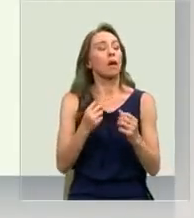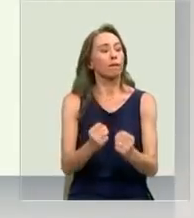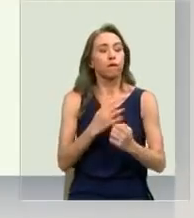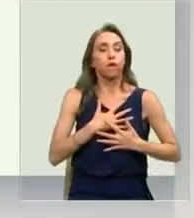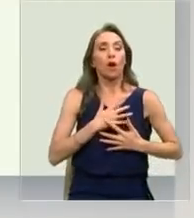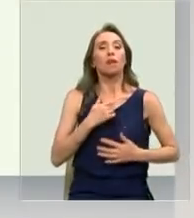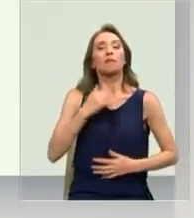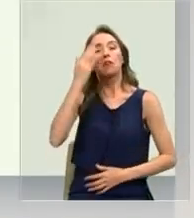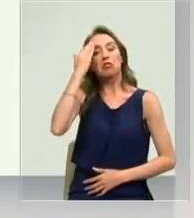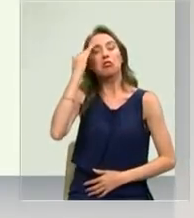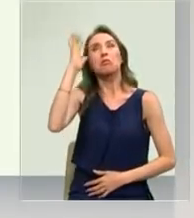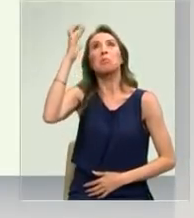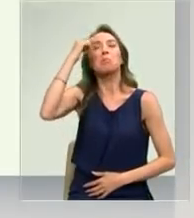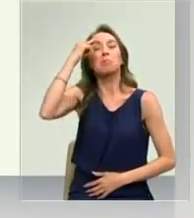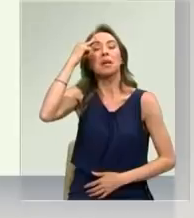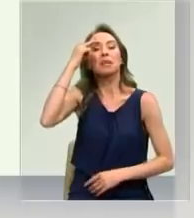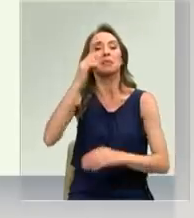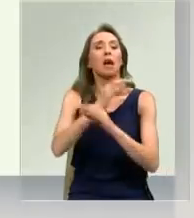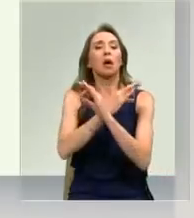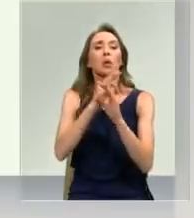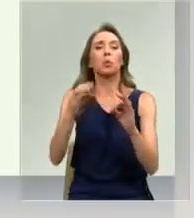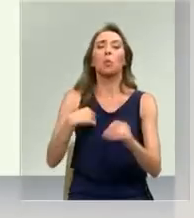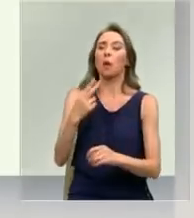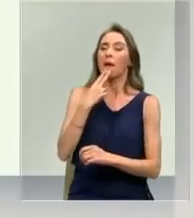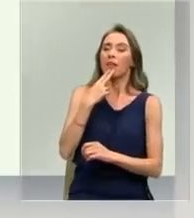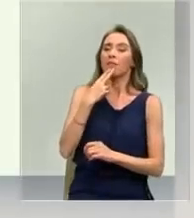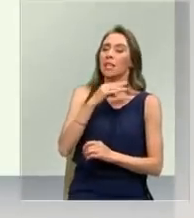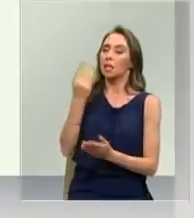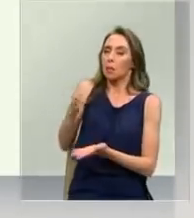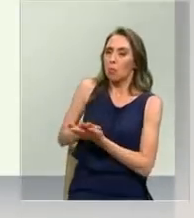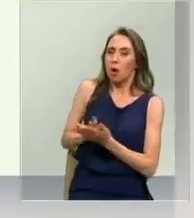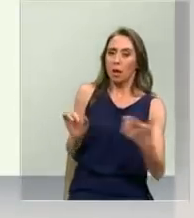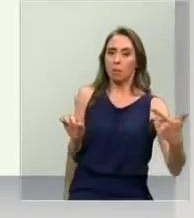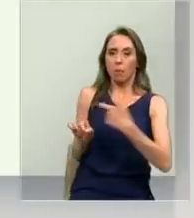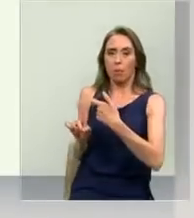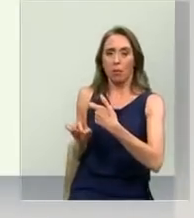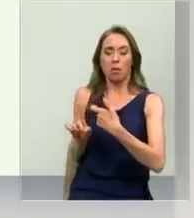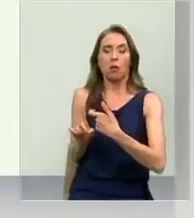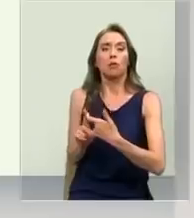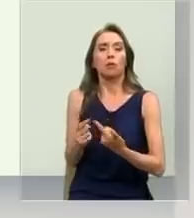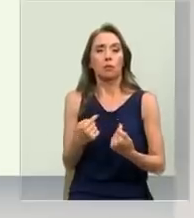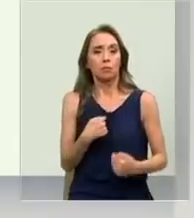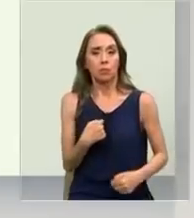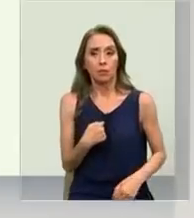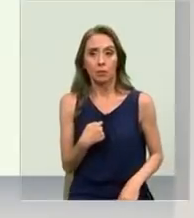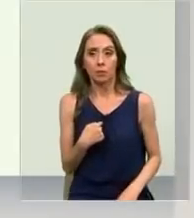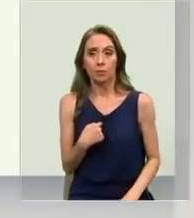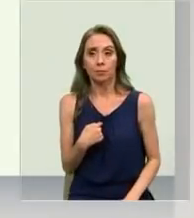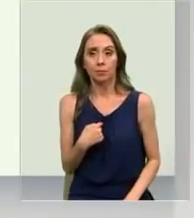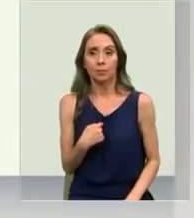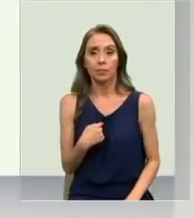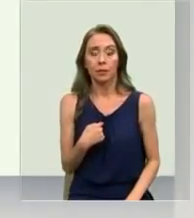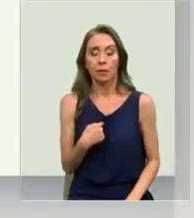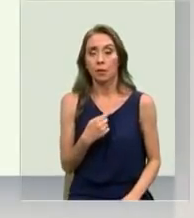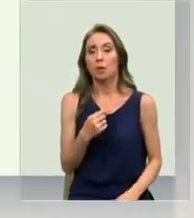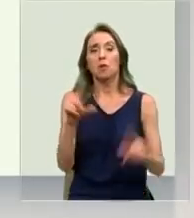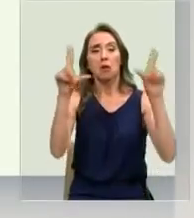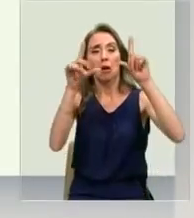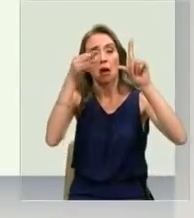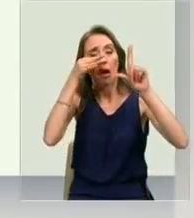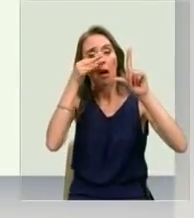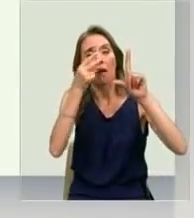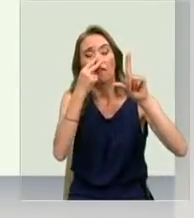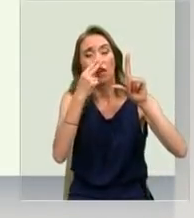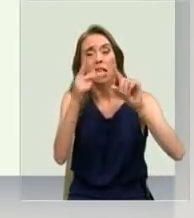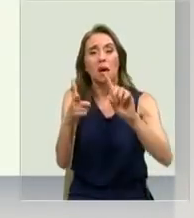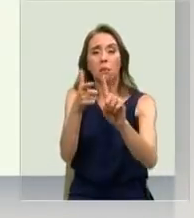uno es ingenuo y cree que estas cosas nunca le van a pasar a uno. ¿Cachai? En mi caso, yo veía en la tele